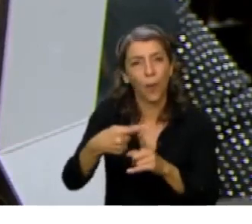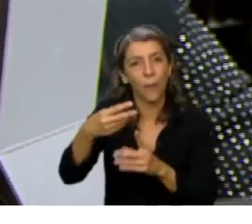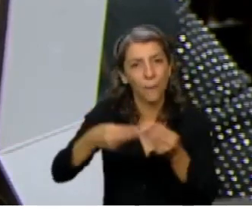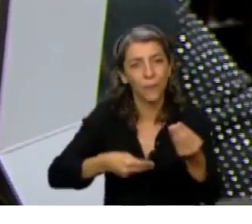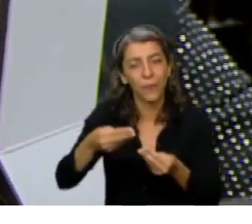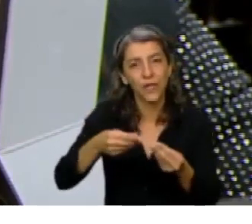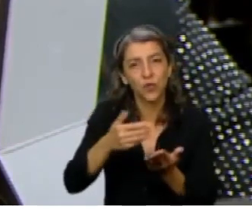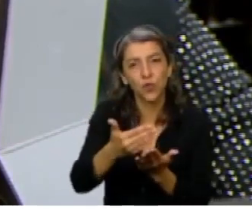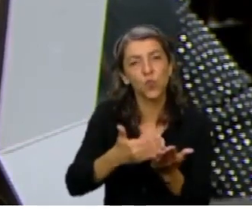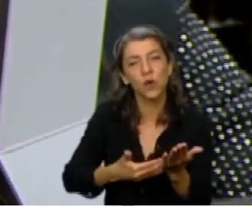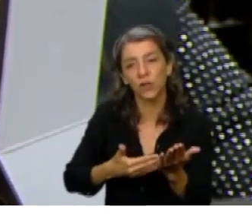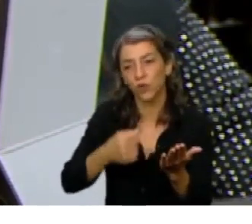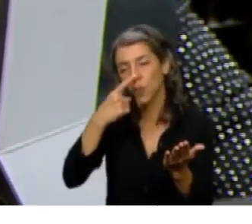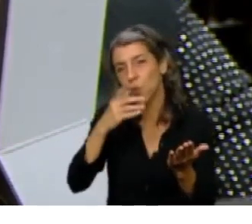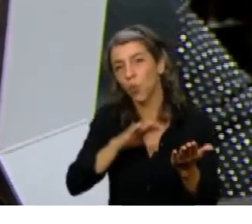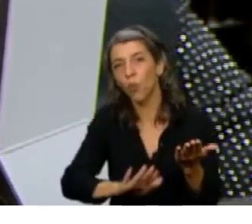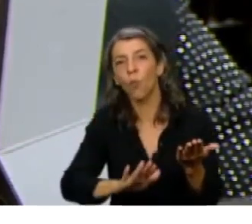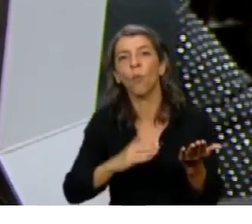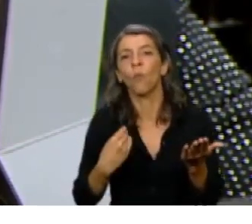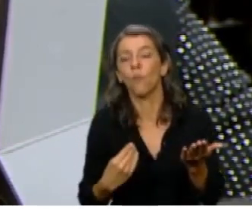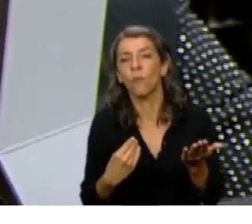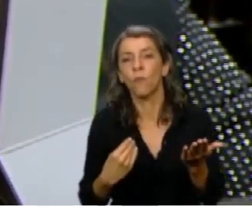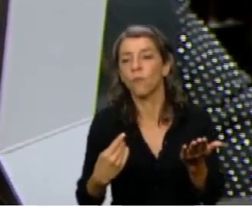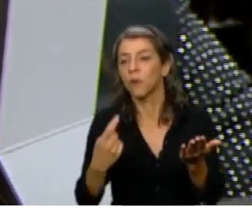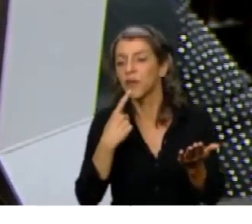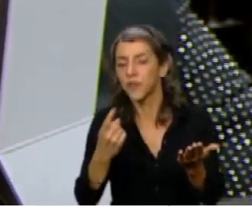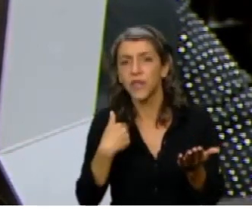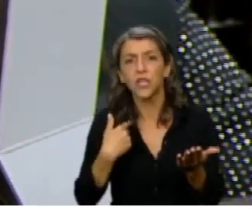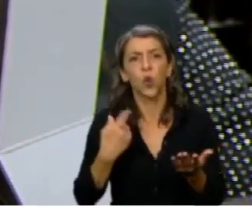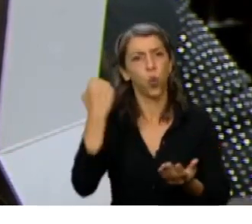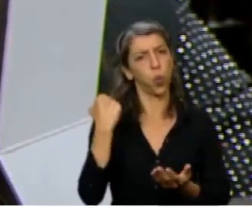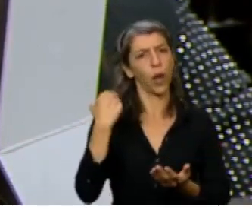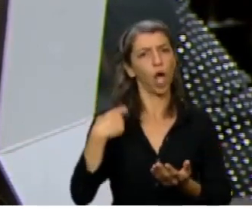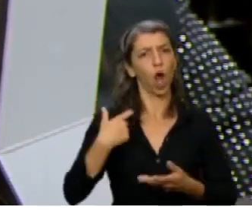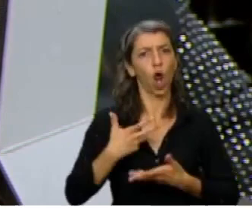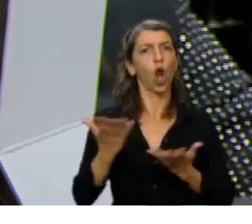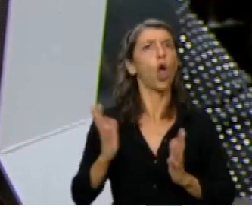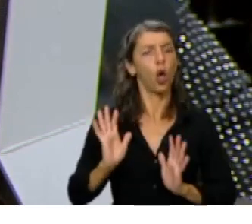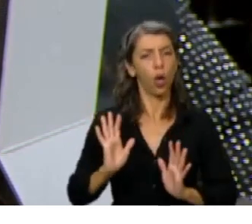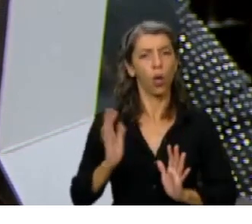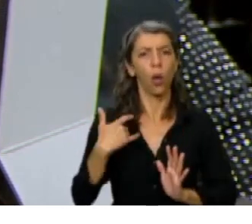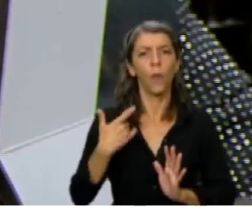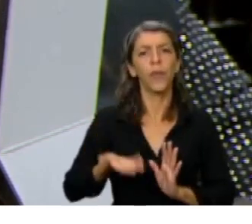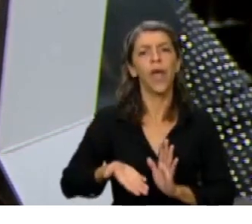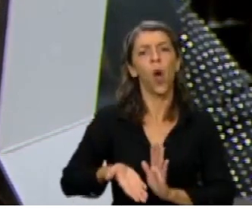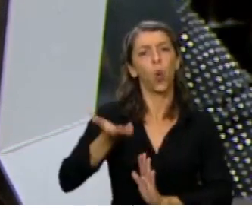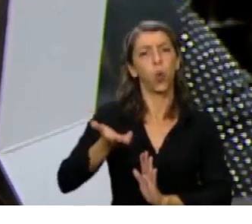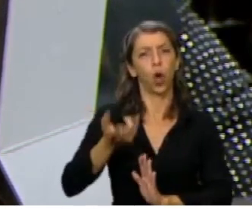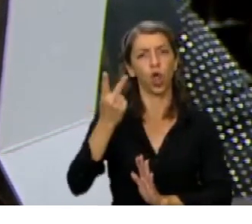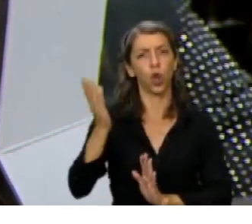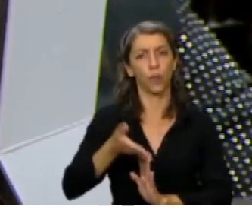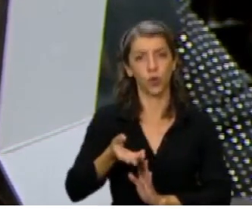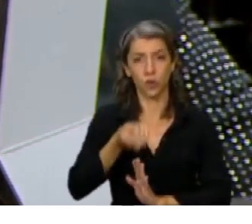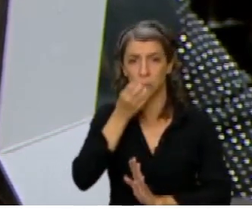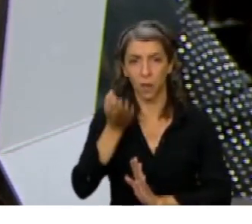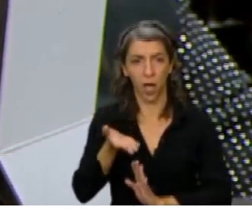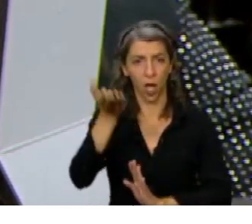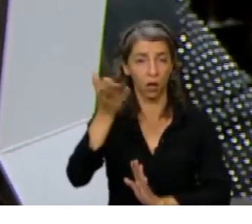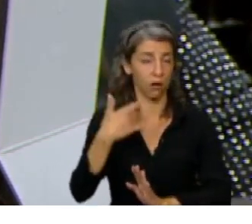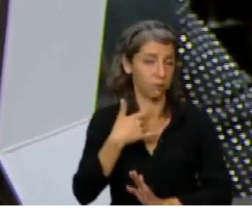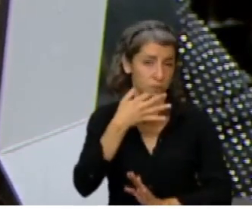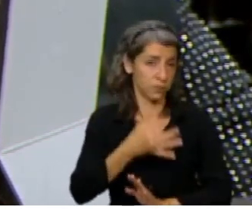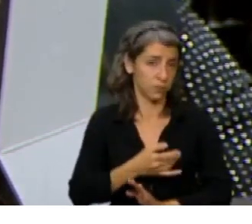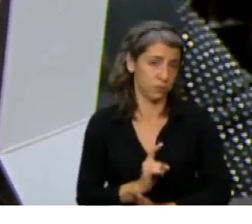una suposición de que la economía va a crecer 2% el año que viene. Eso probablemente no ocurra, sino que vamos a estar en